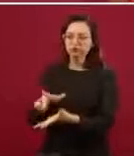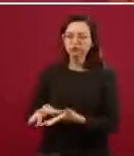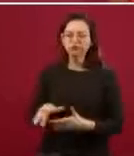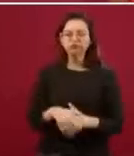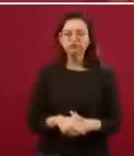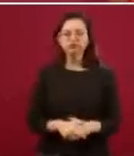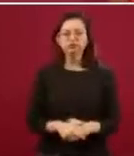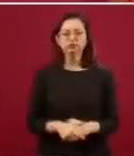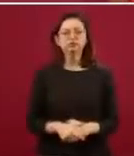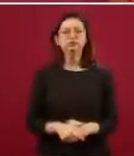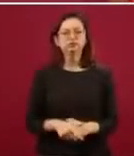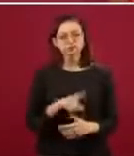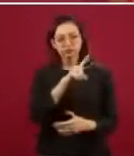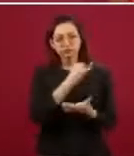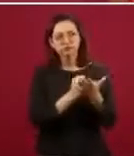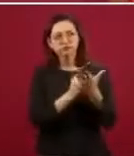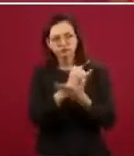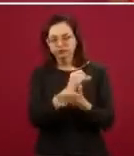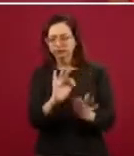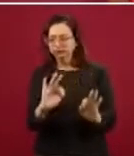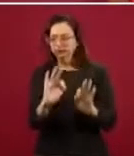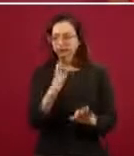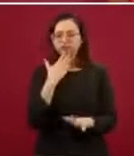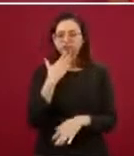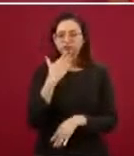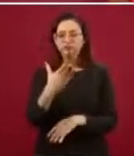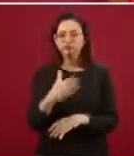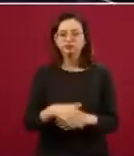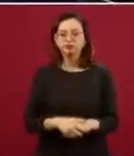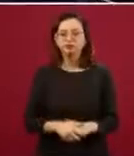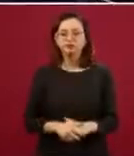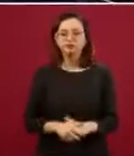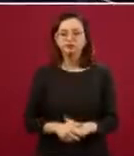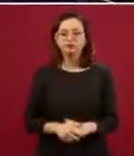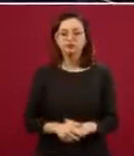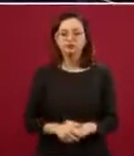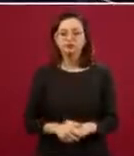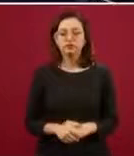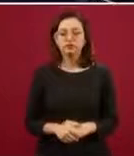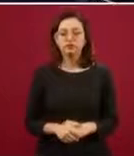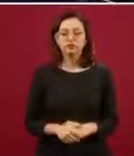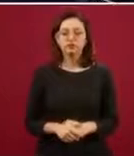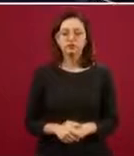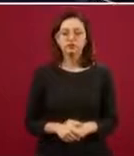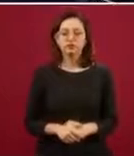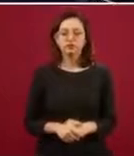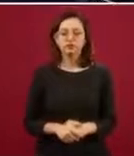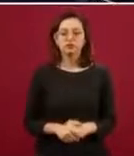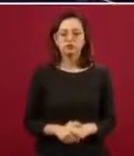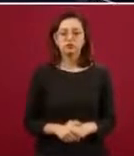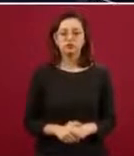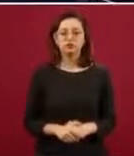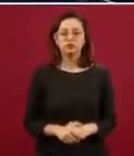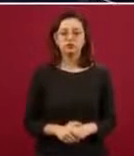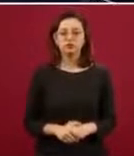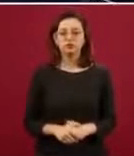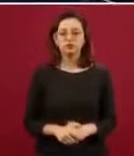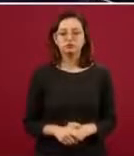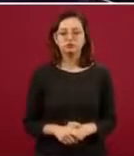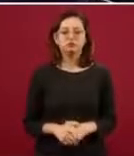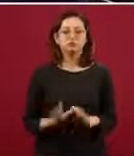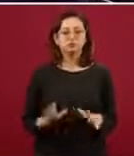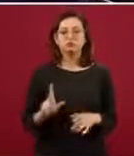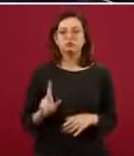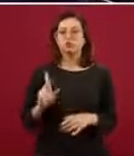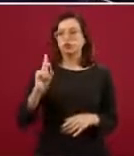Me pareció bien la decisión que tomaron desde ayer, desde el domingo. Bueno, lo han venido